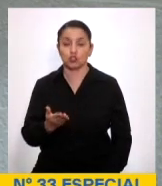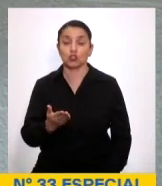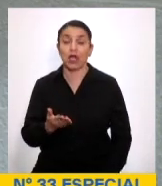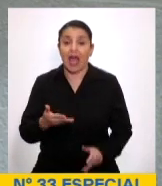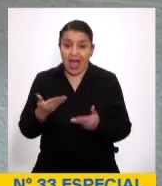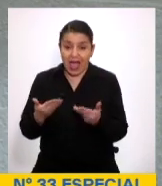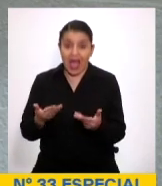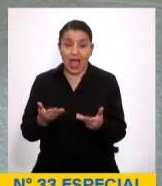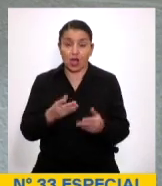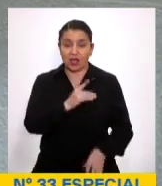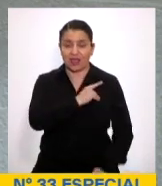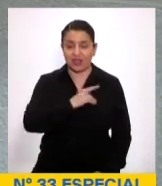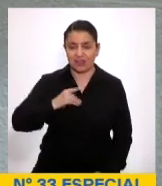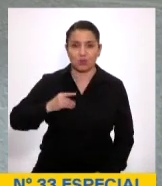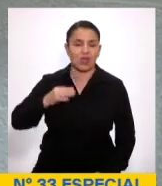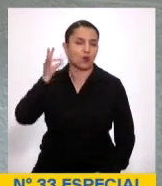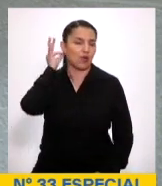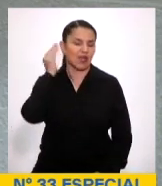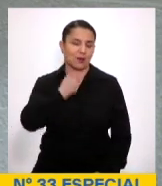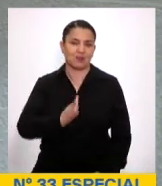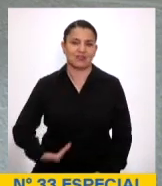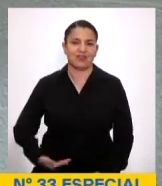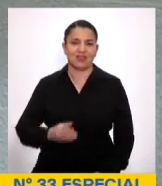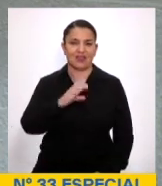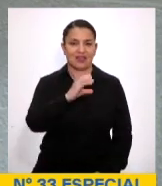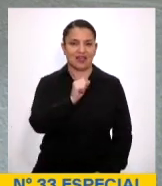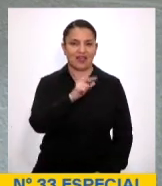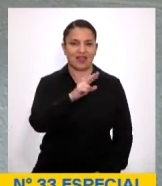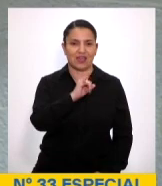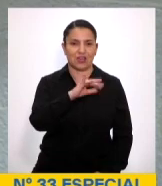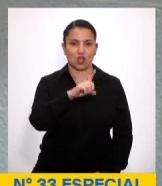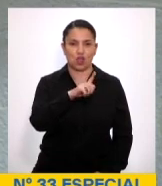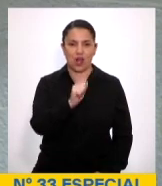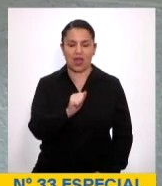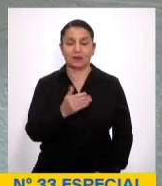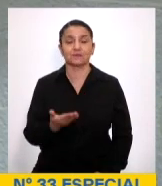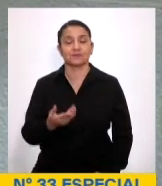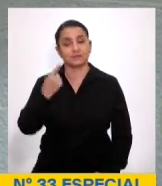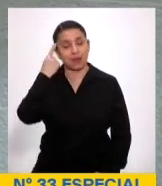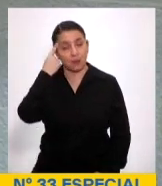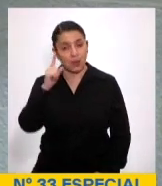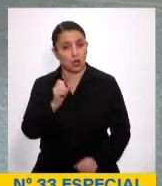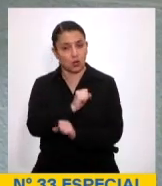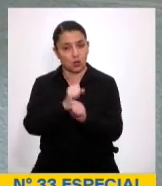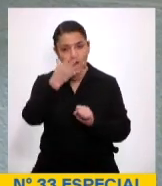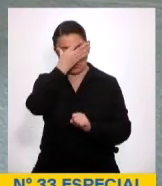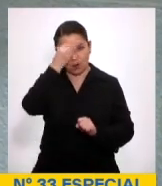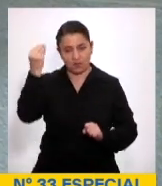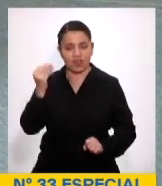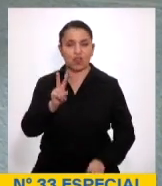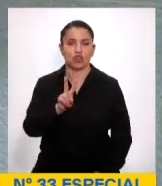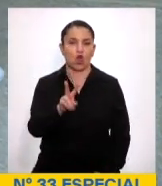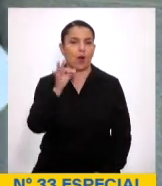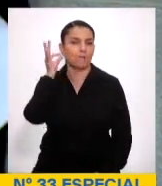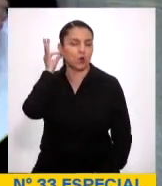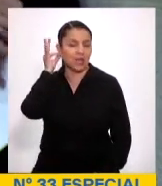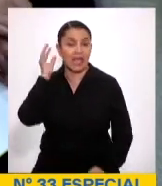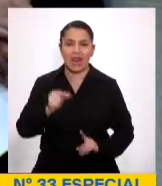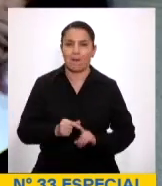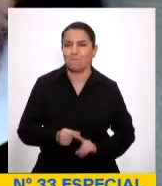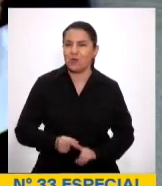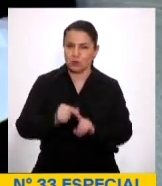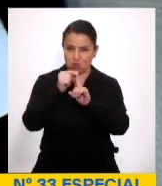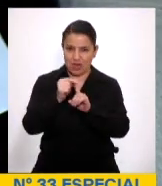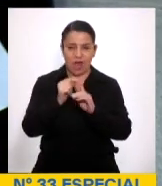mujer la diputada Carol cariola pero no podemos dejar de mencionar y reconocer a dos mujeres que fueron pioneras en el